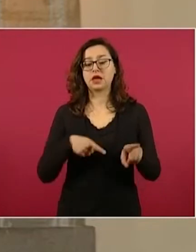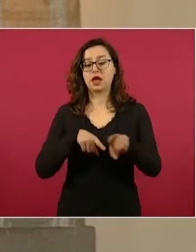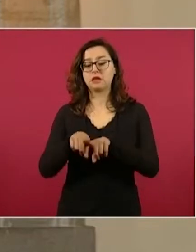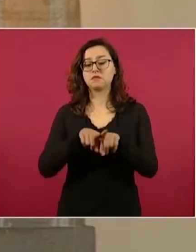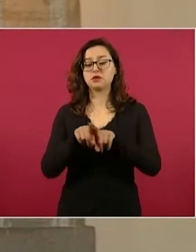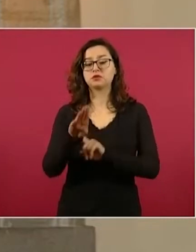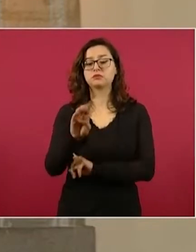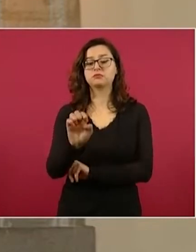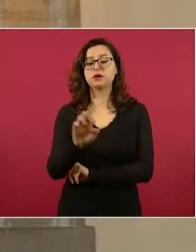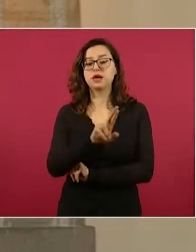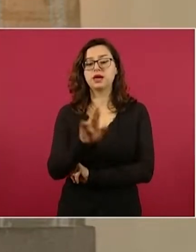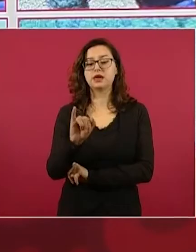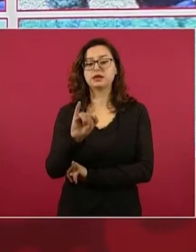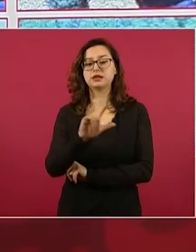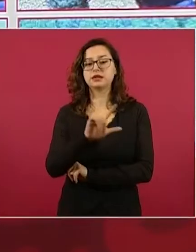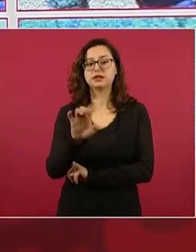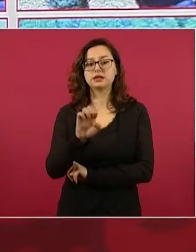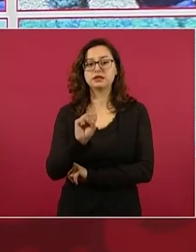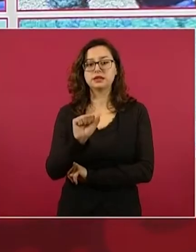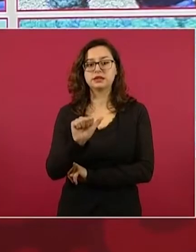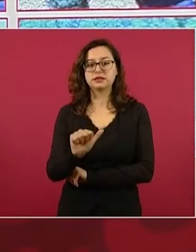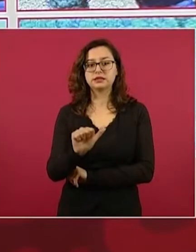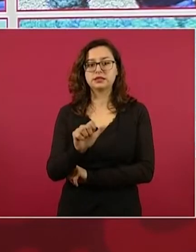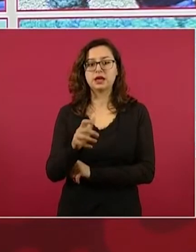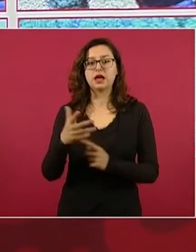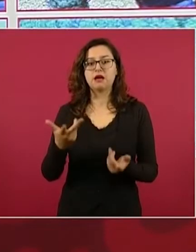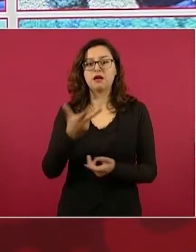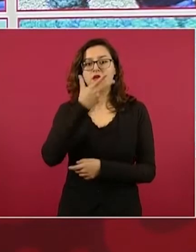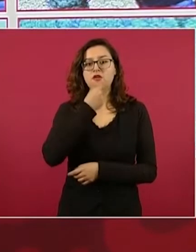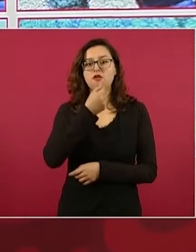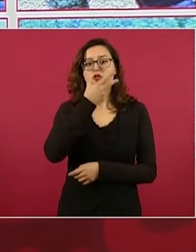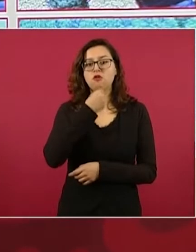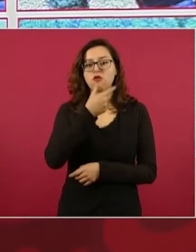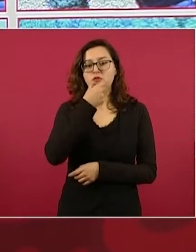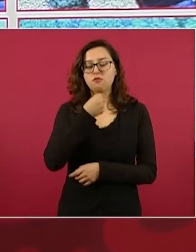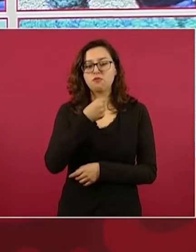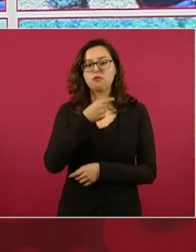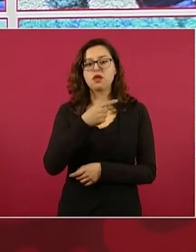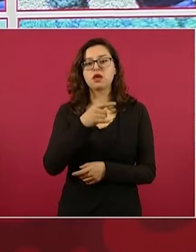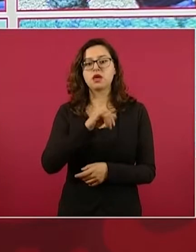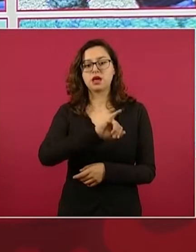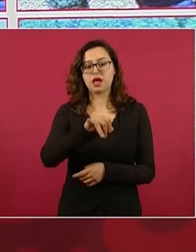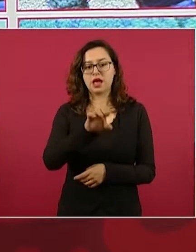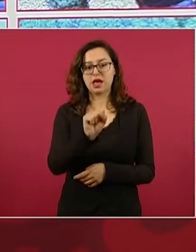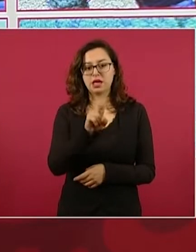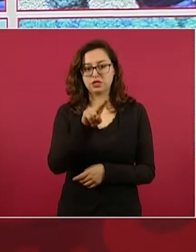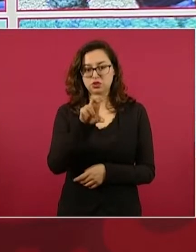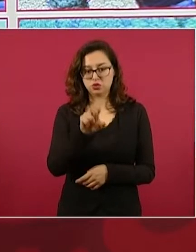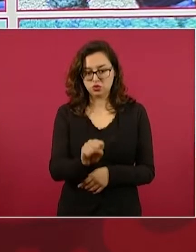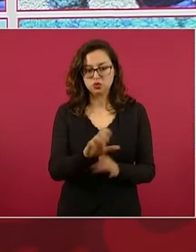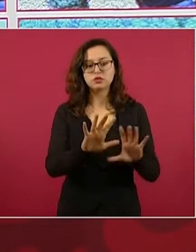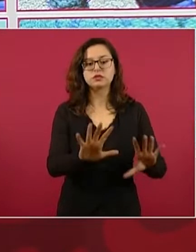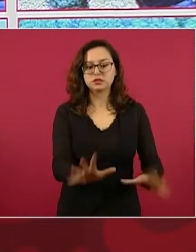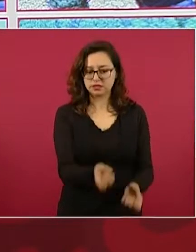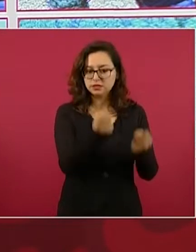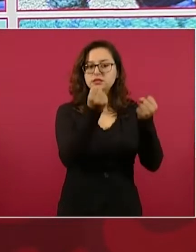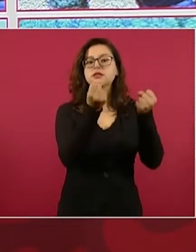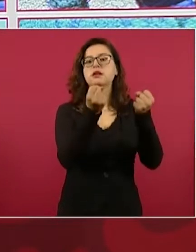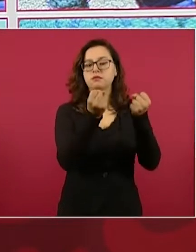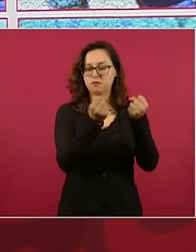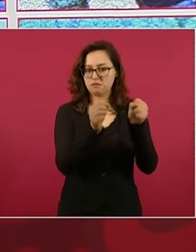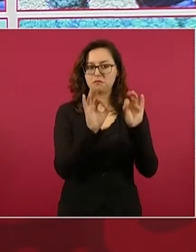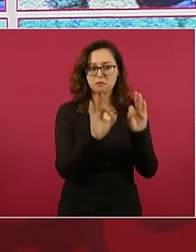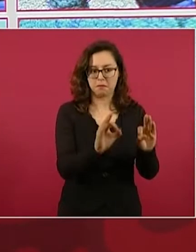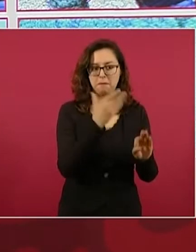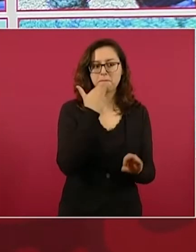Berreyesa, uno de ellos, Jesús Armando, fue rescatado con vida y en buen estado de salud,